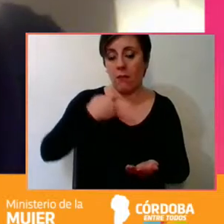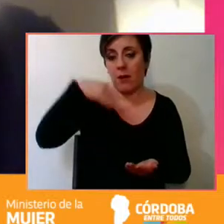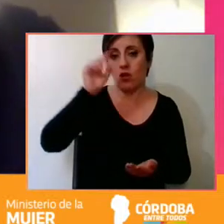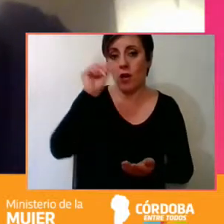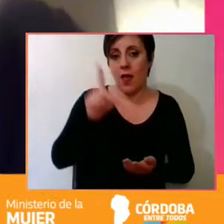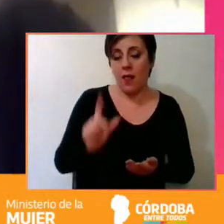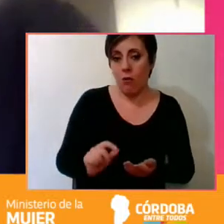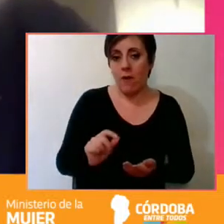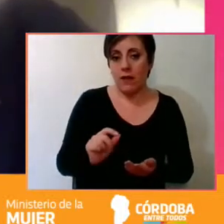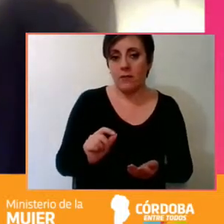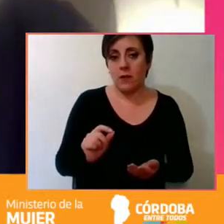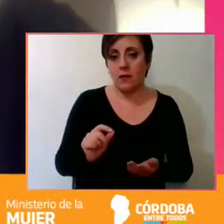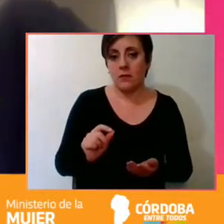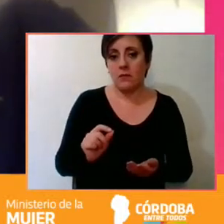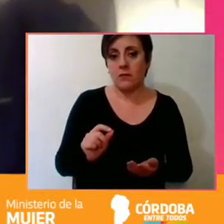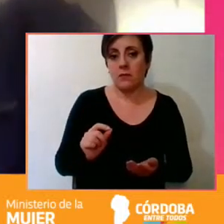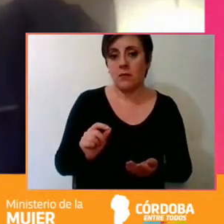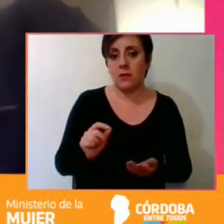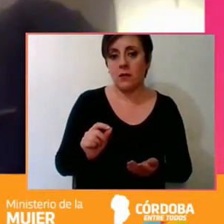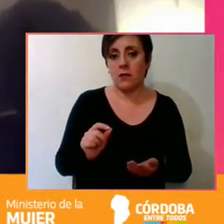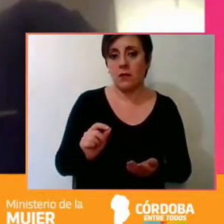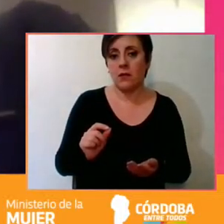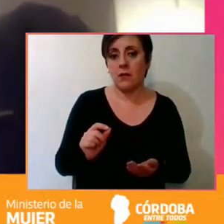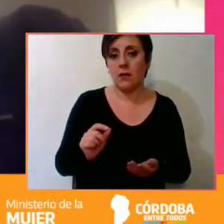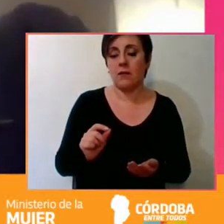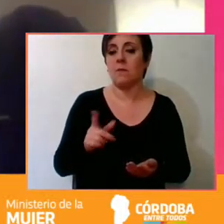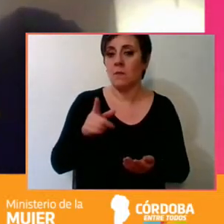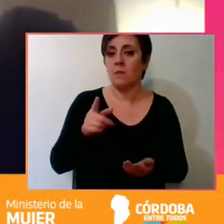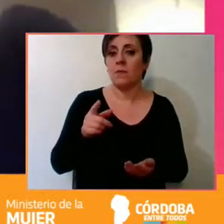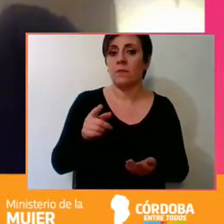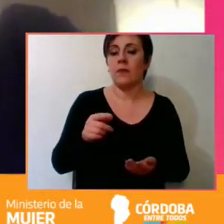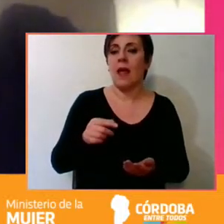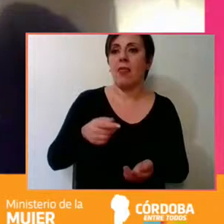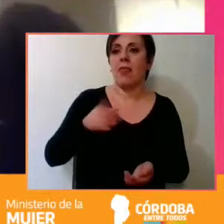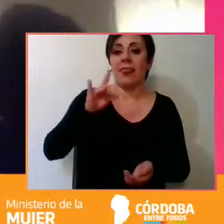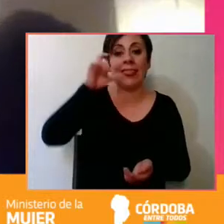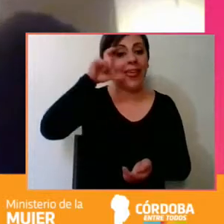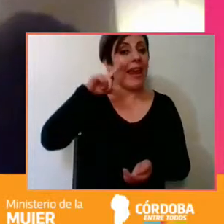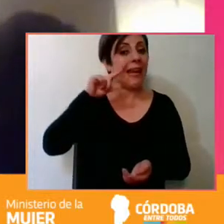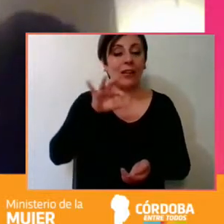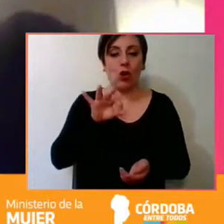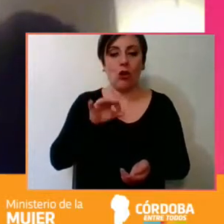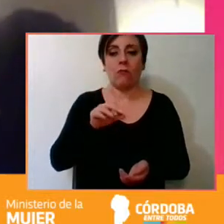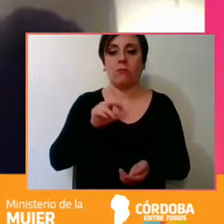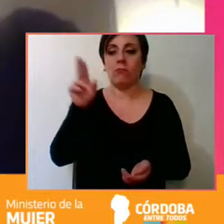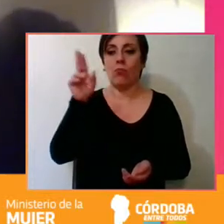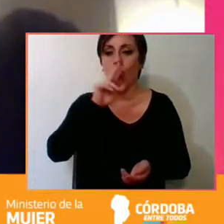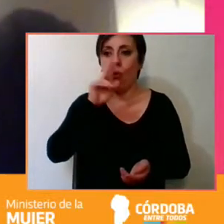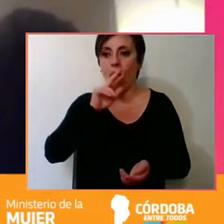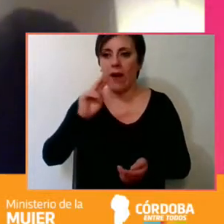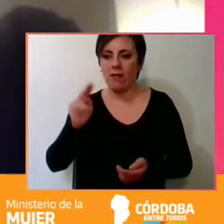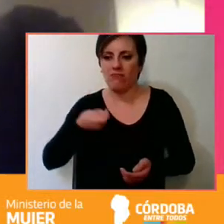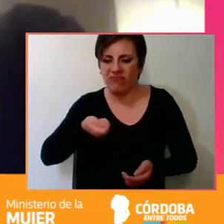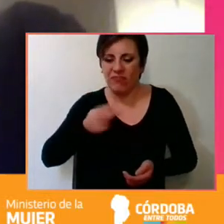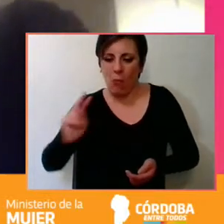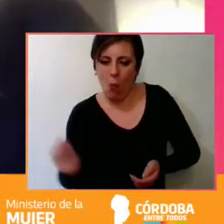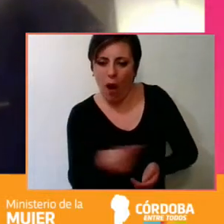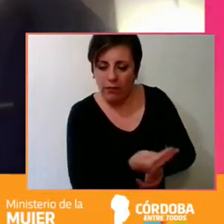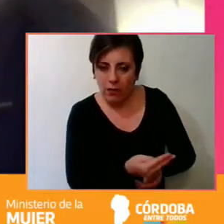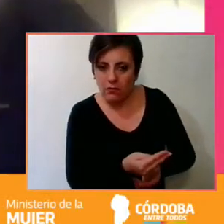región han consagrado como delito el feminicidio. Ciertamente, esto es así.